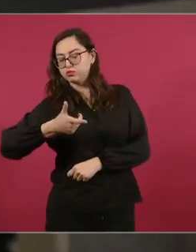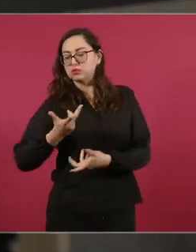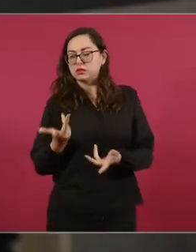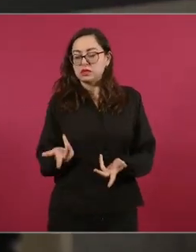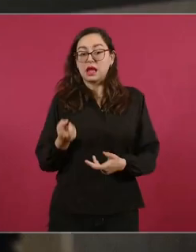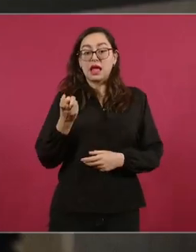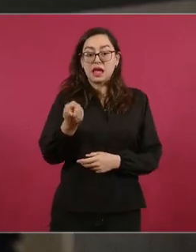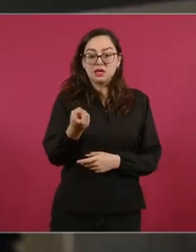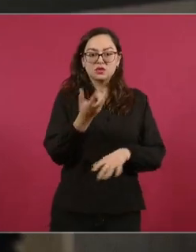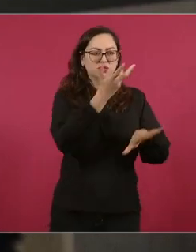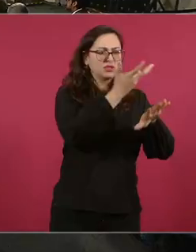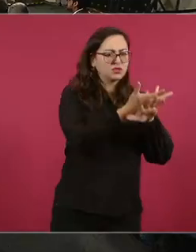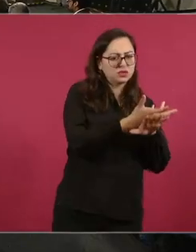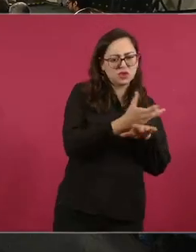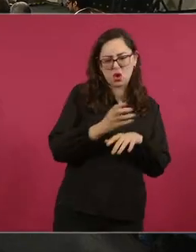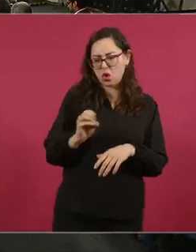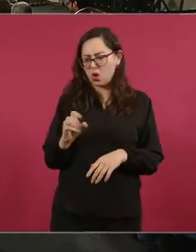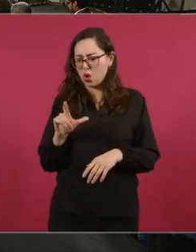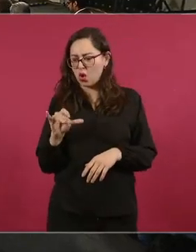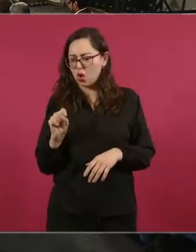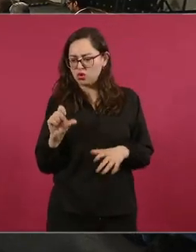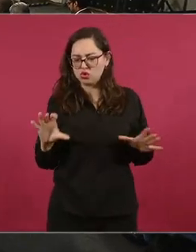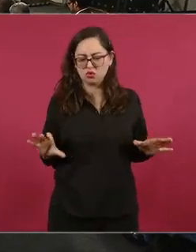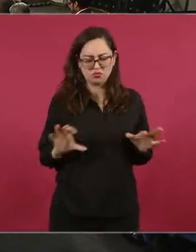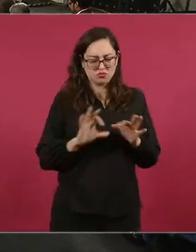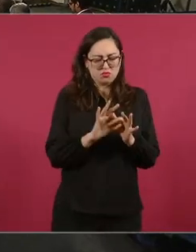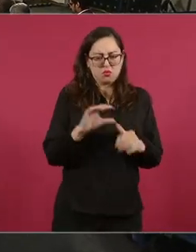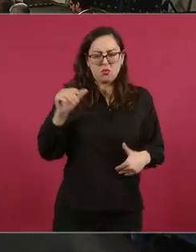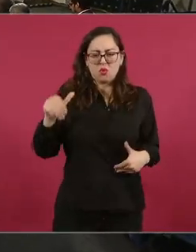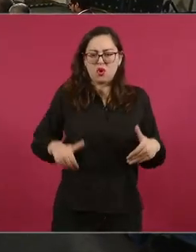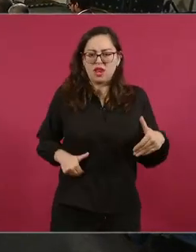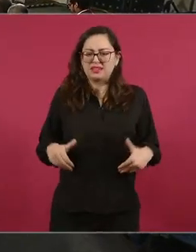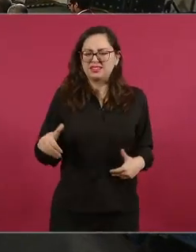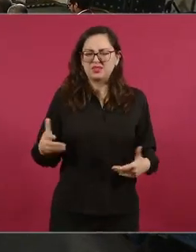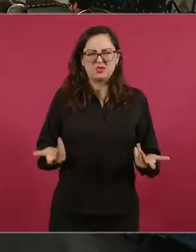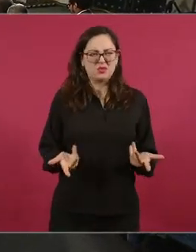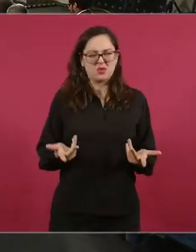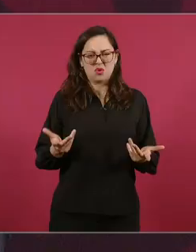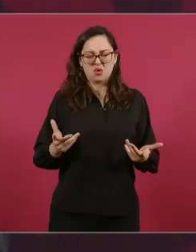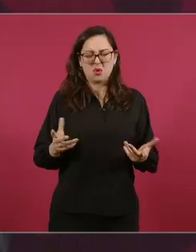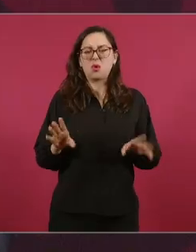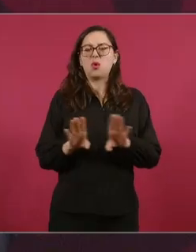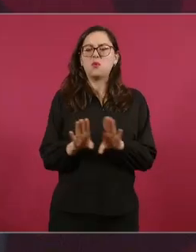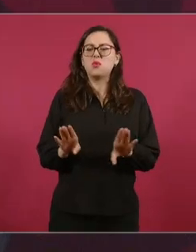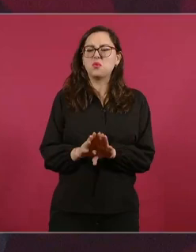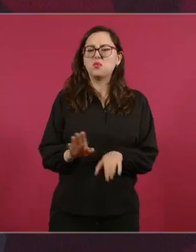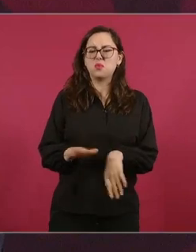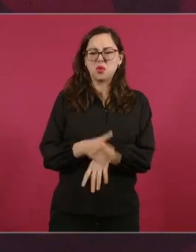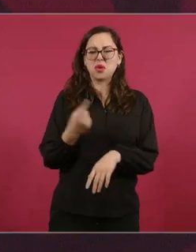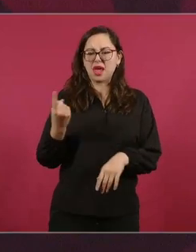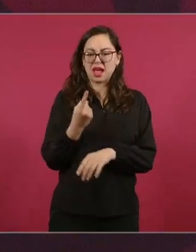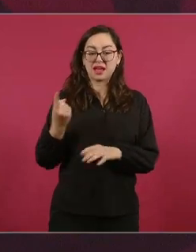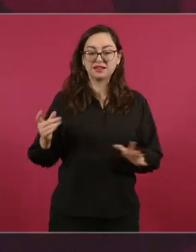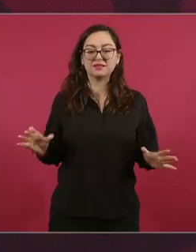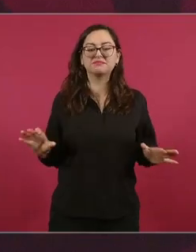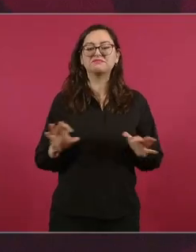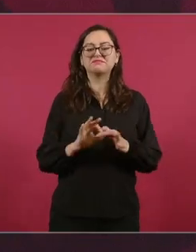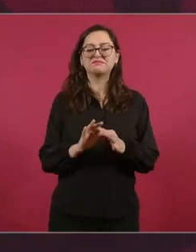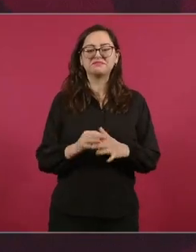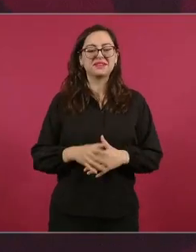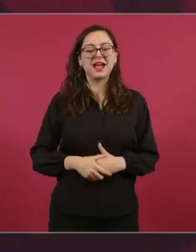caso Colosio? Que haya sido molesto, ¿por qué lo relaciona? No, lo relaciono como una